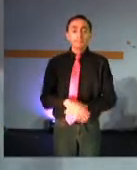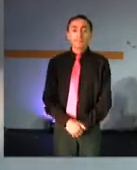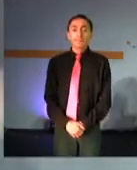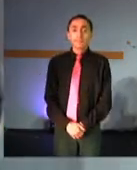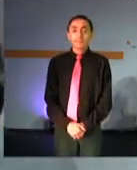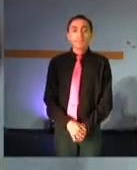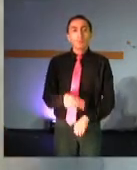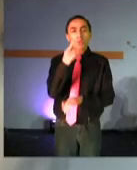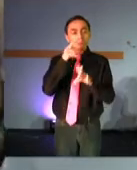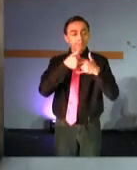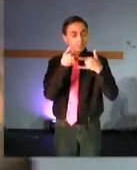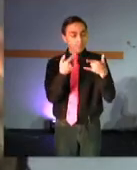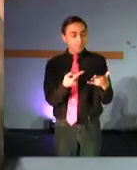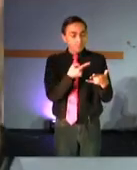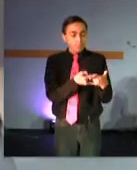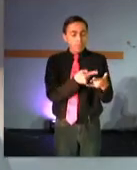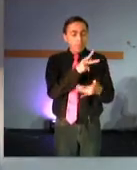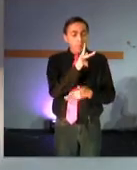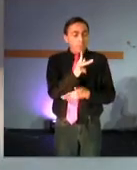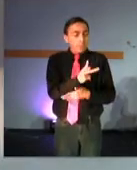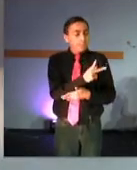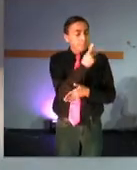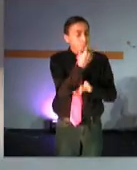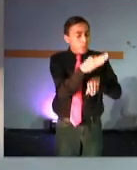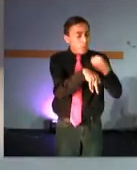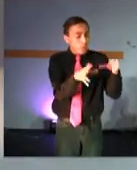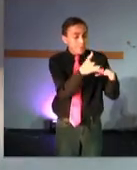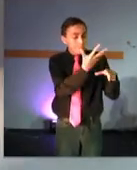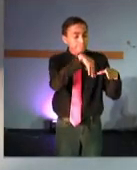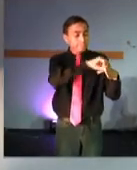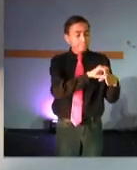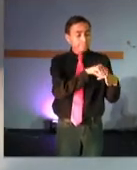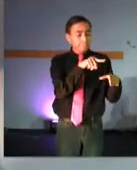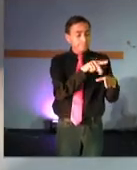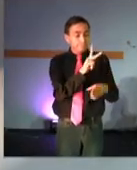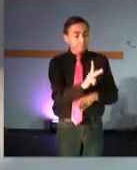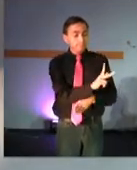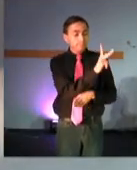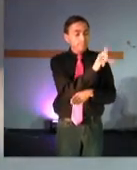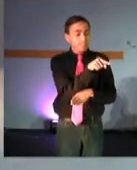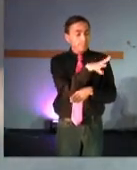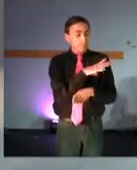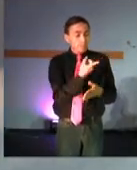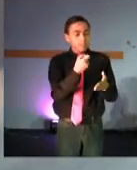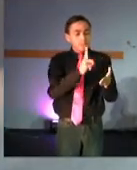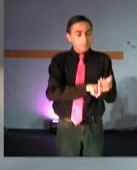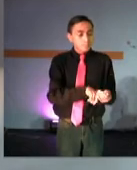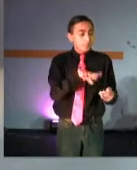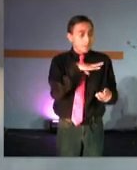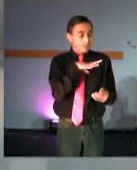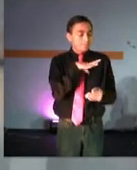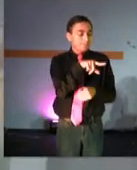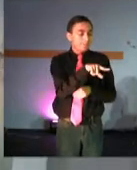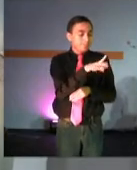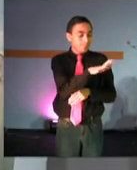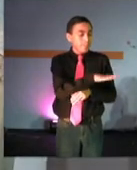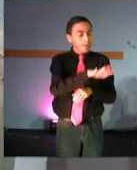en una historia que es de un pueblo entero, en una historia que es, o sea, que el protagonista desde luego fue el pueblo nicaragüense,